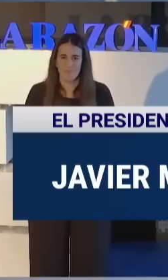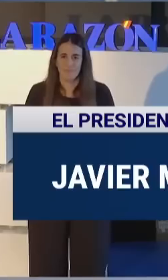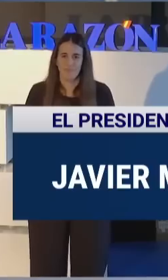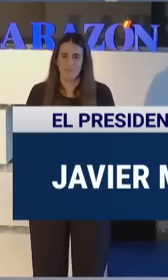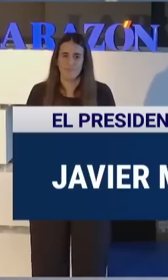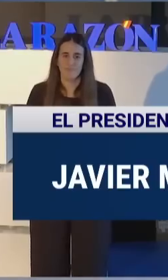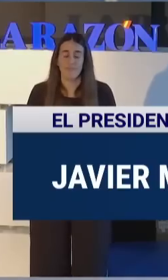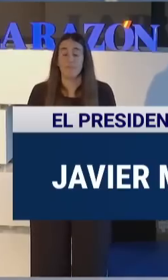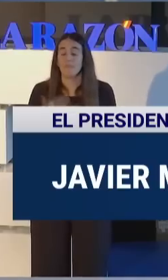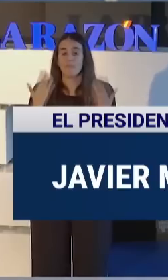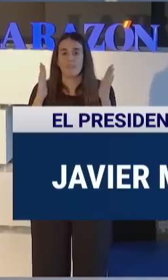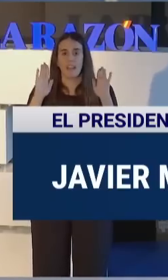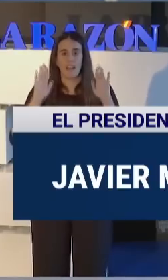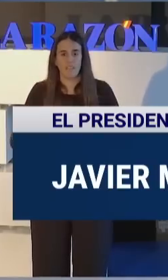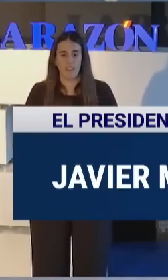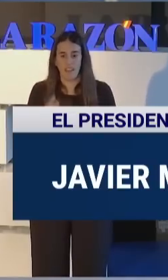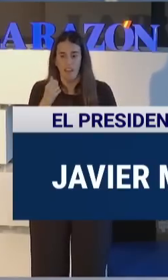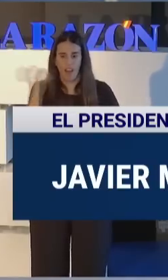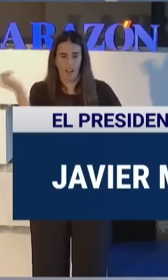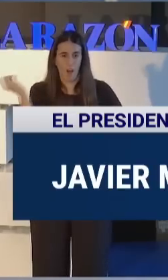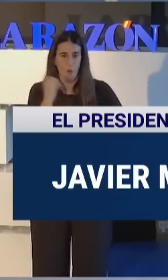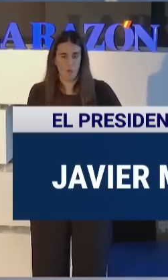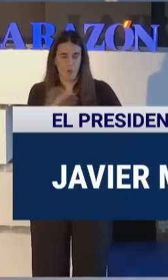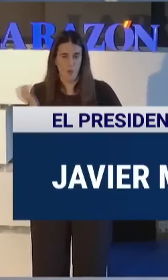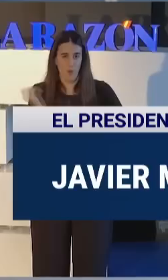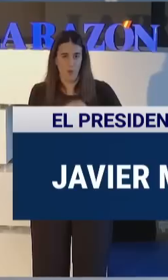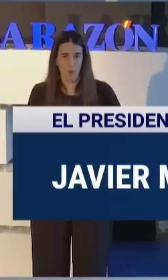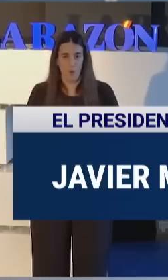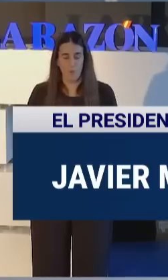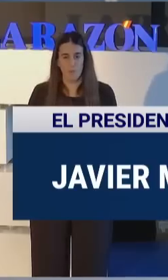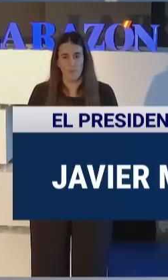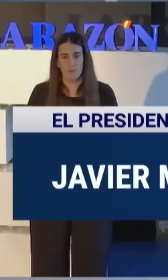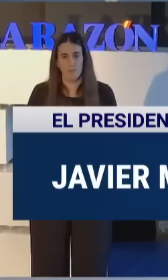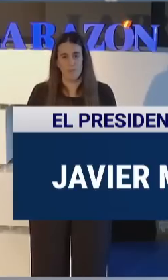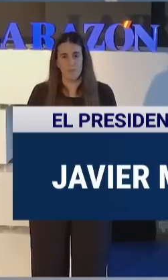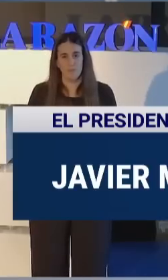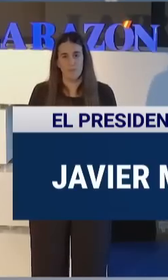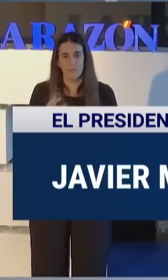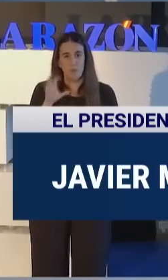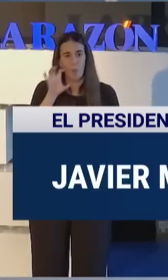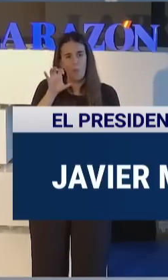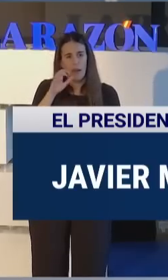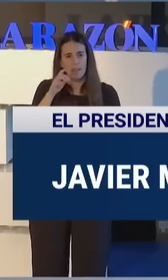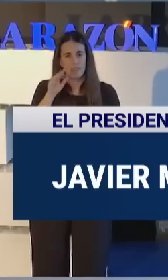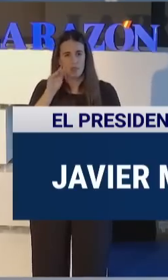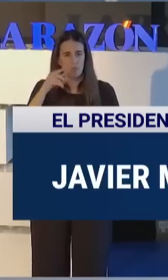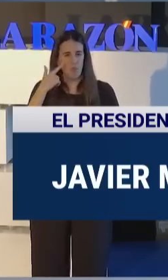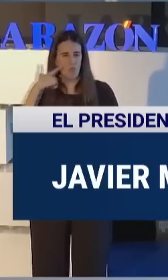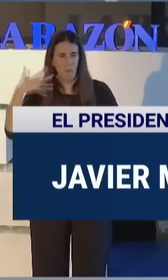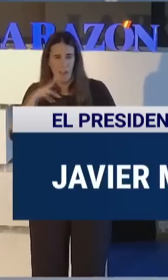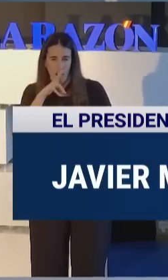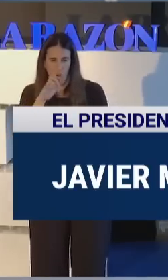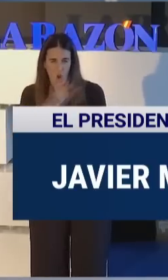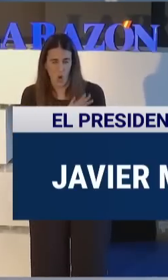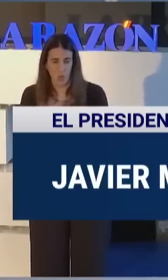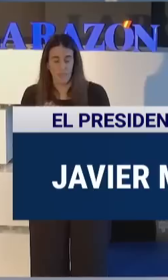Saliendo de eso, entonces, ¿qué pasa? Ese aumento del ahorro en un país con credibilidad cero, reputación horrible, era